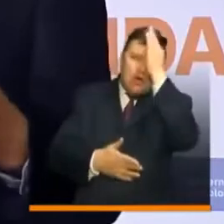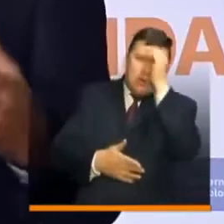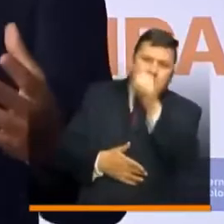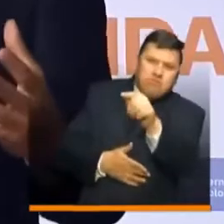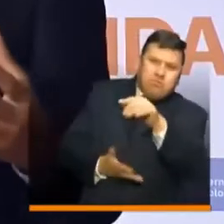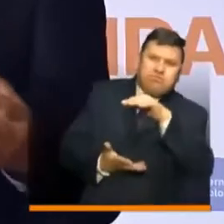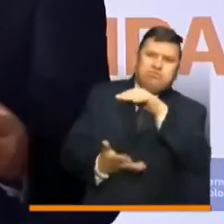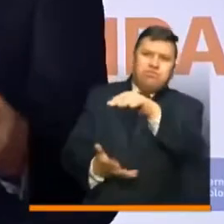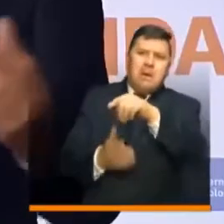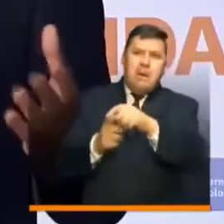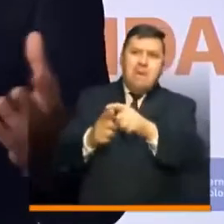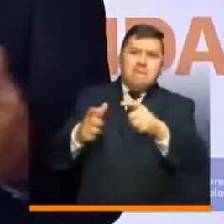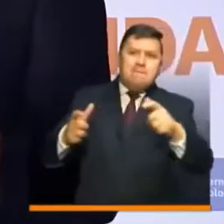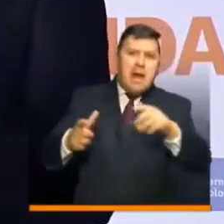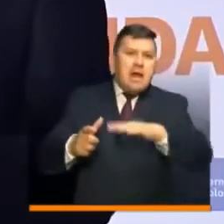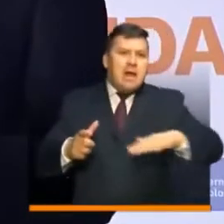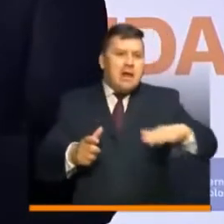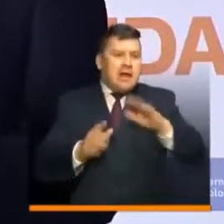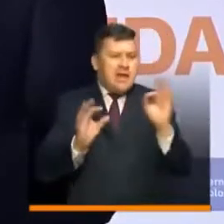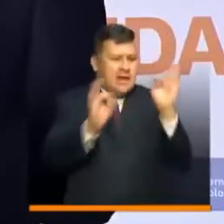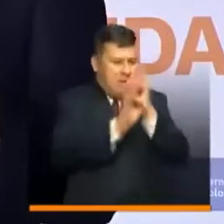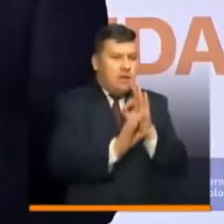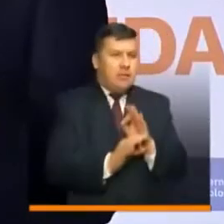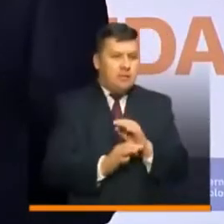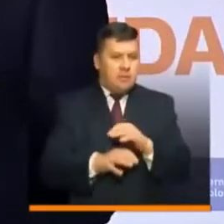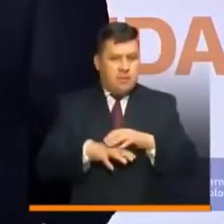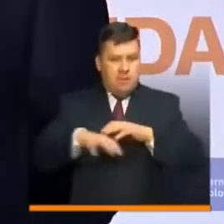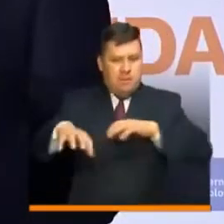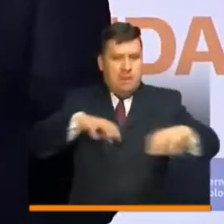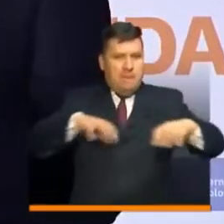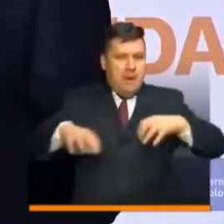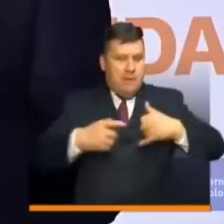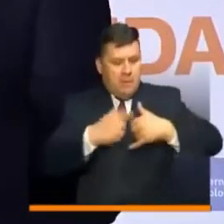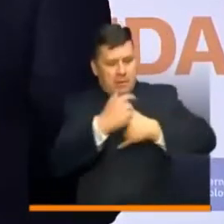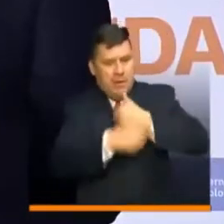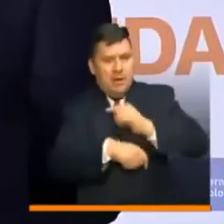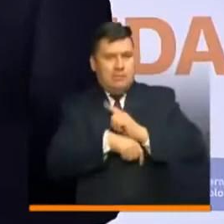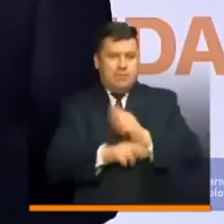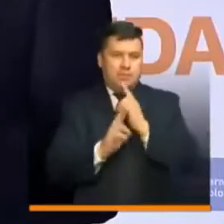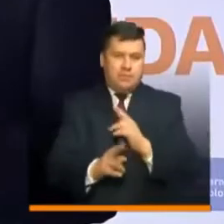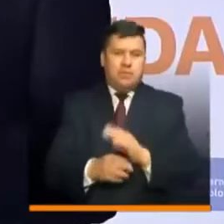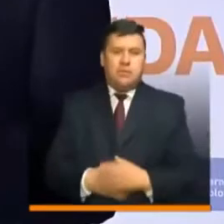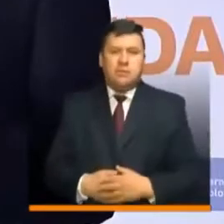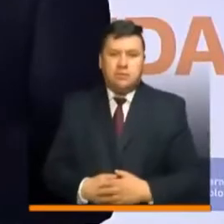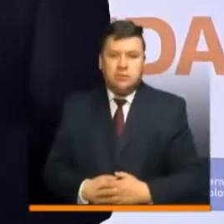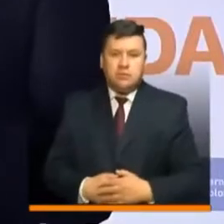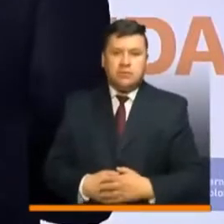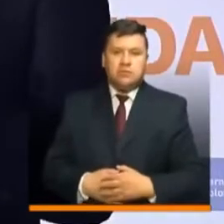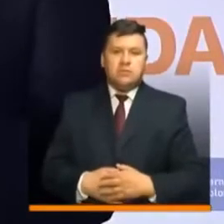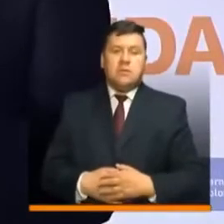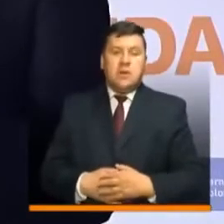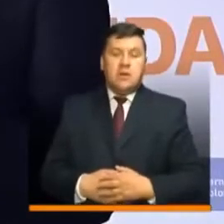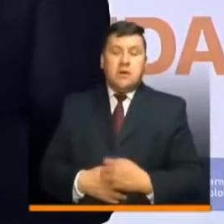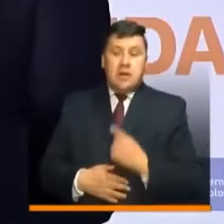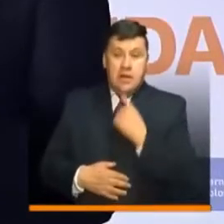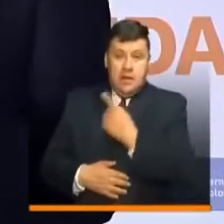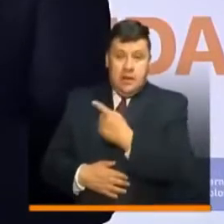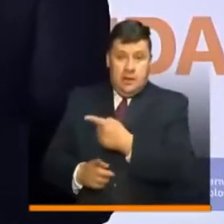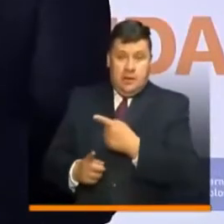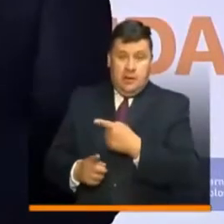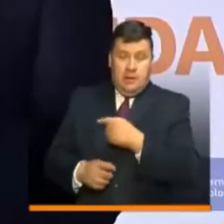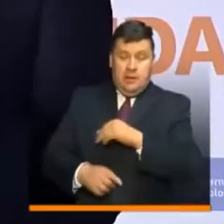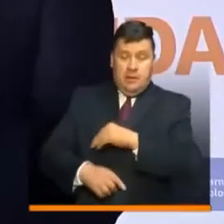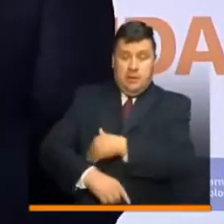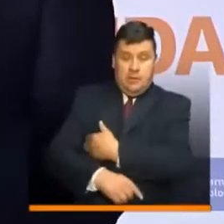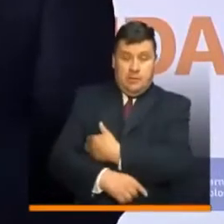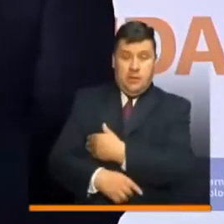creciendo más que en otros y de esa manera repartimos el recurso más eficazmente a moix ministro jose manuel es